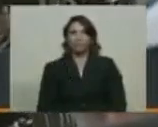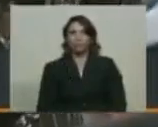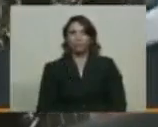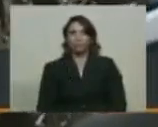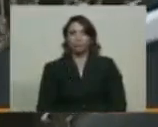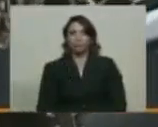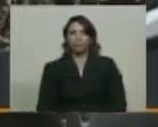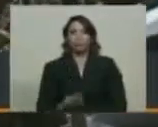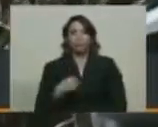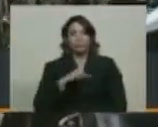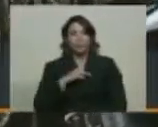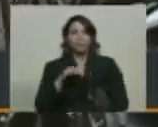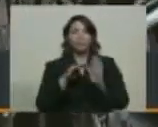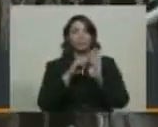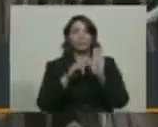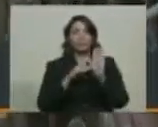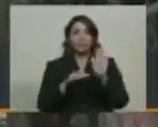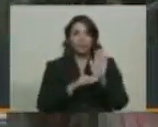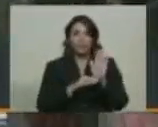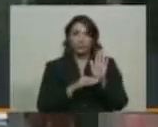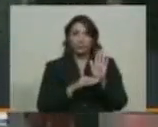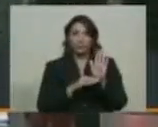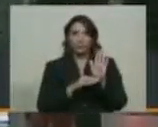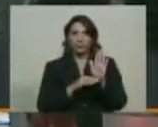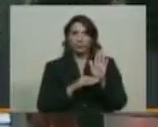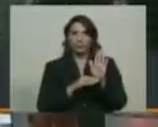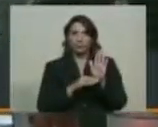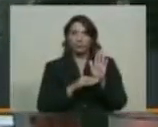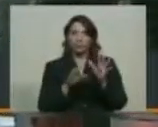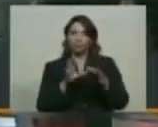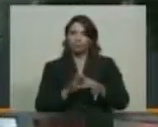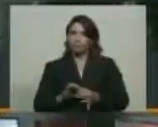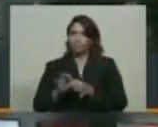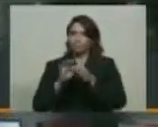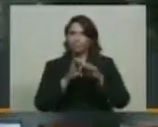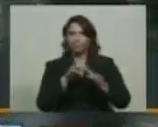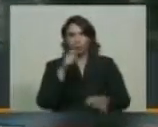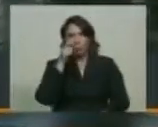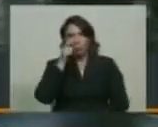hemos cumplido en Unión Cívico-Militar.